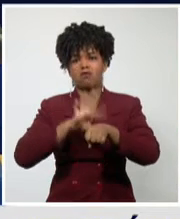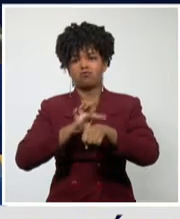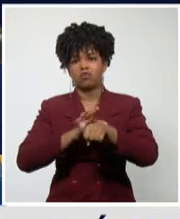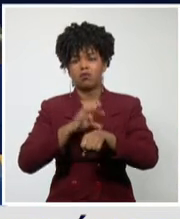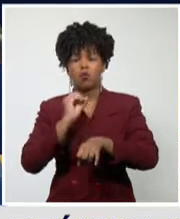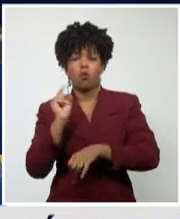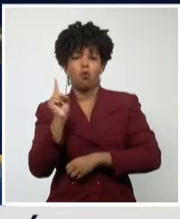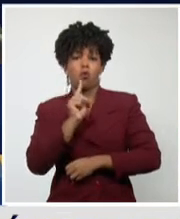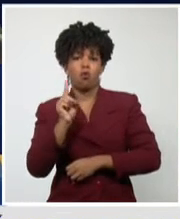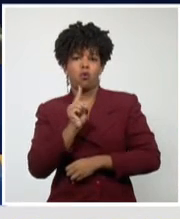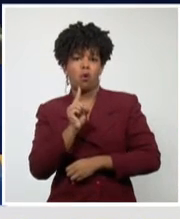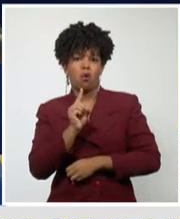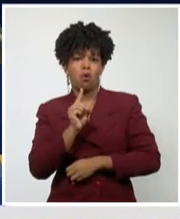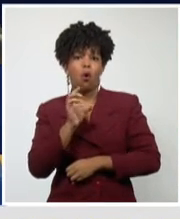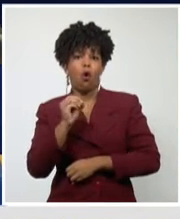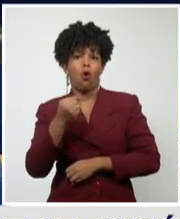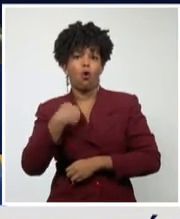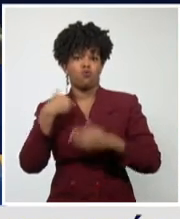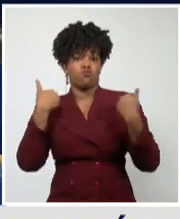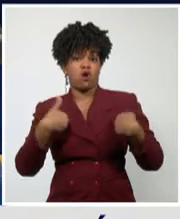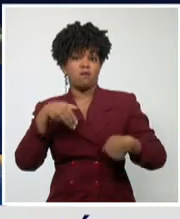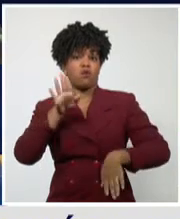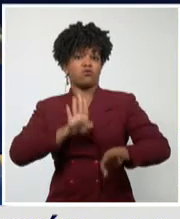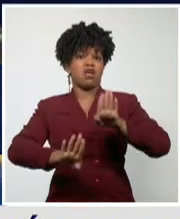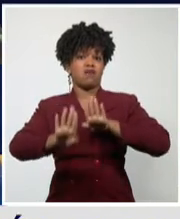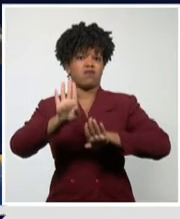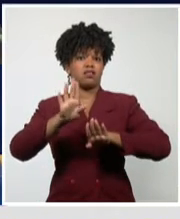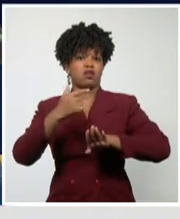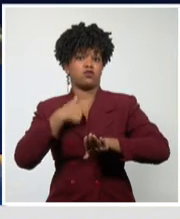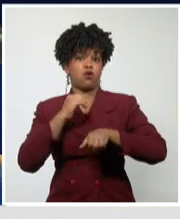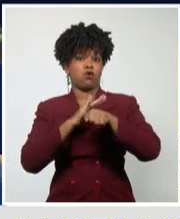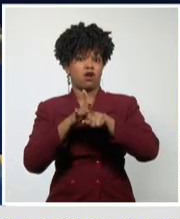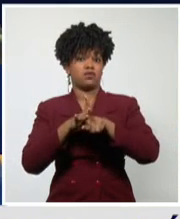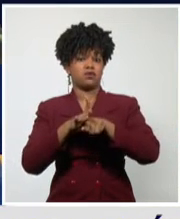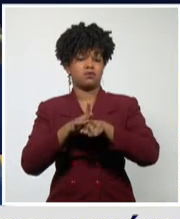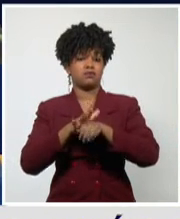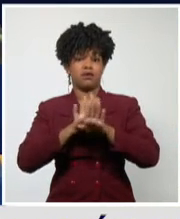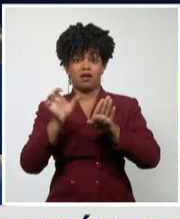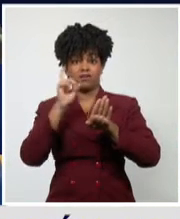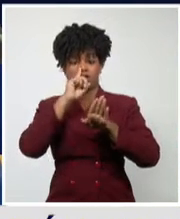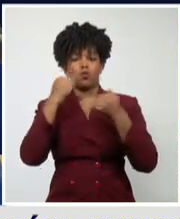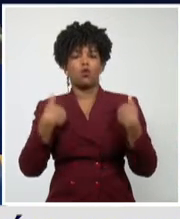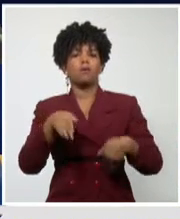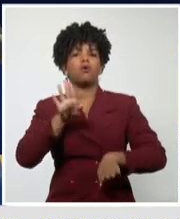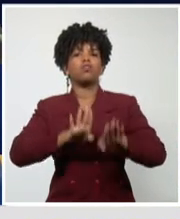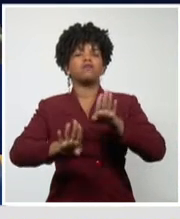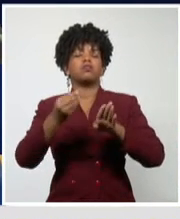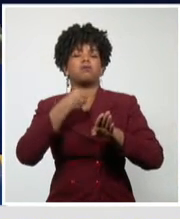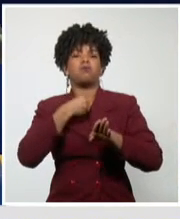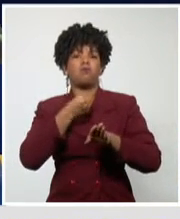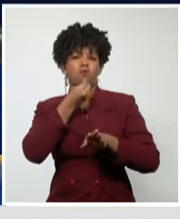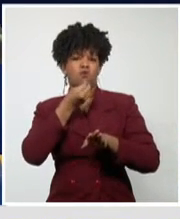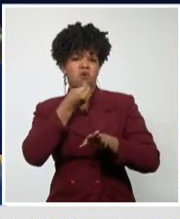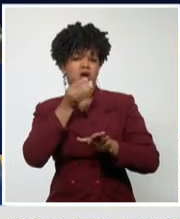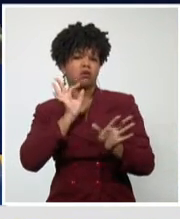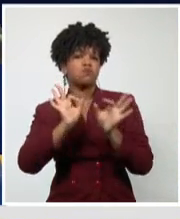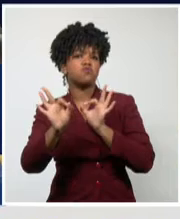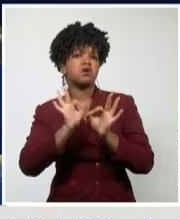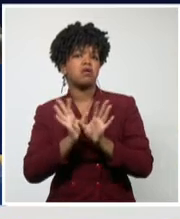enfermo? O mis anticuerpos, lo que yo generé, pues son capaces de proteger. Esas son cosas